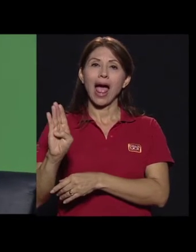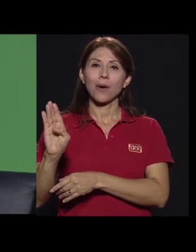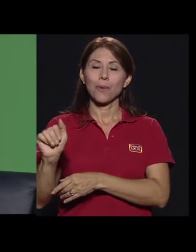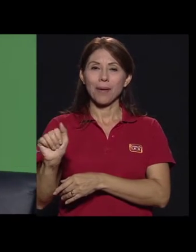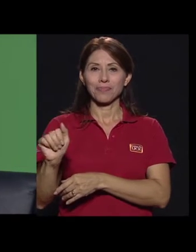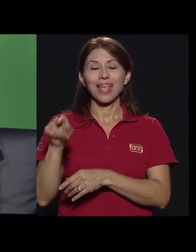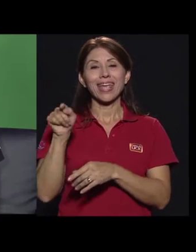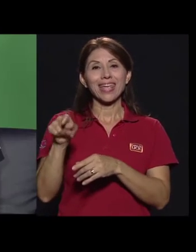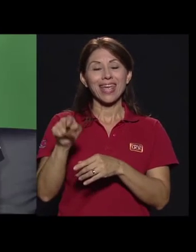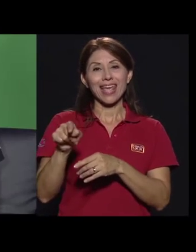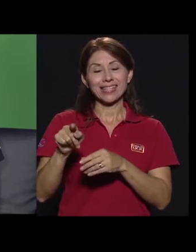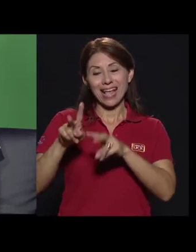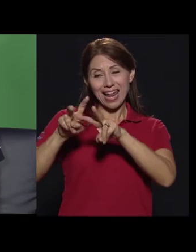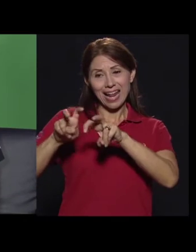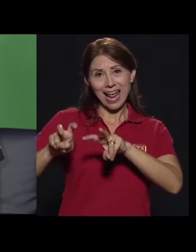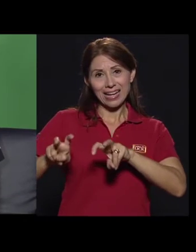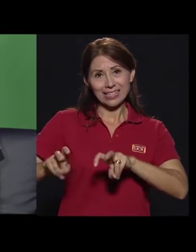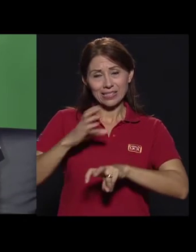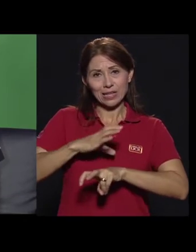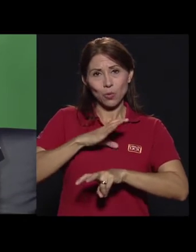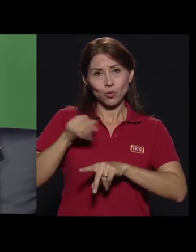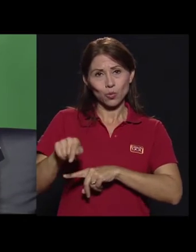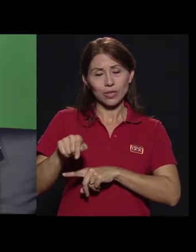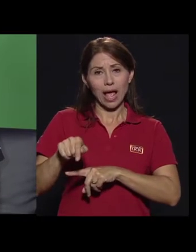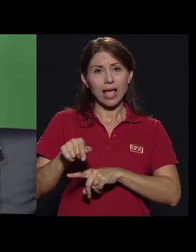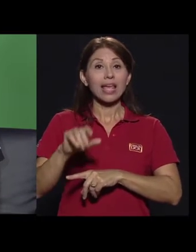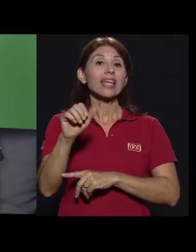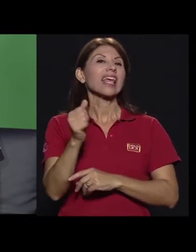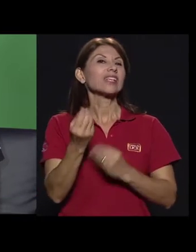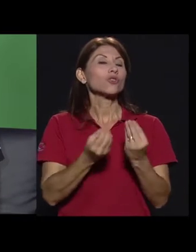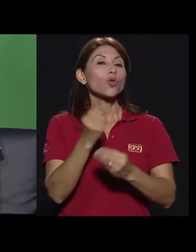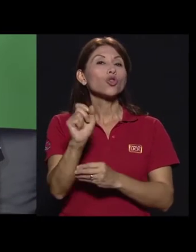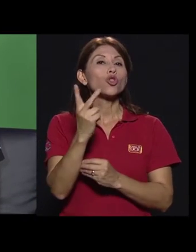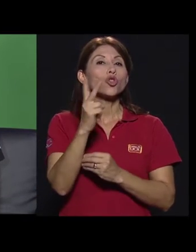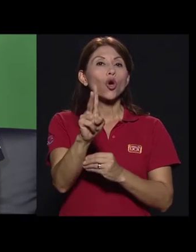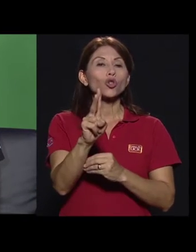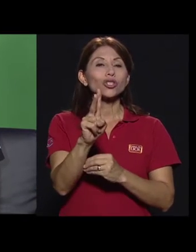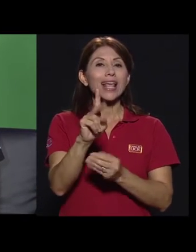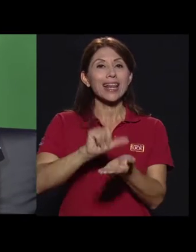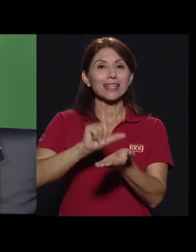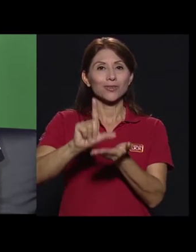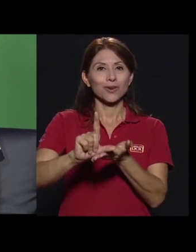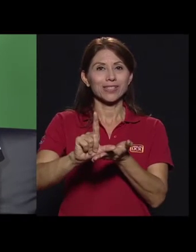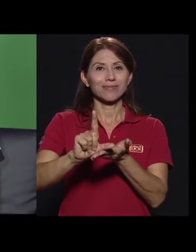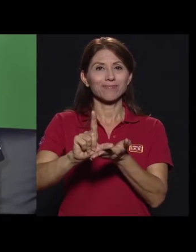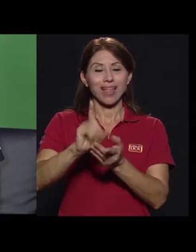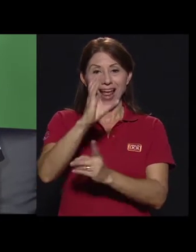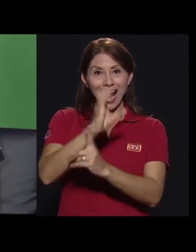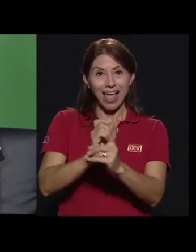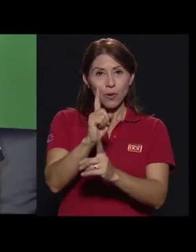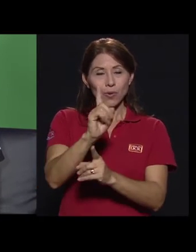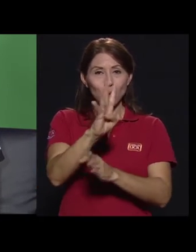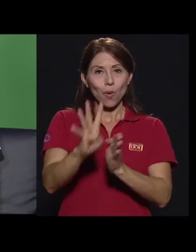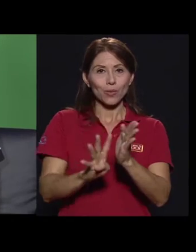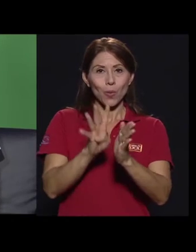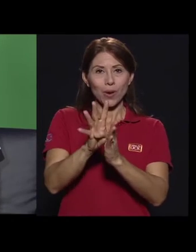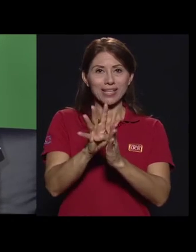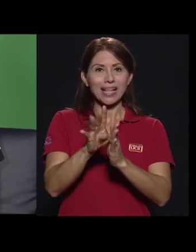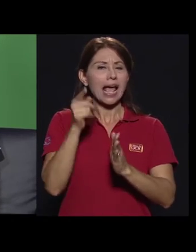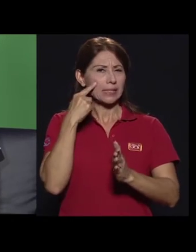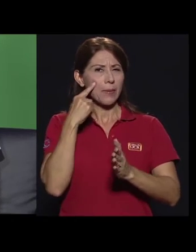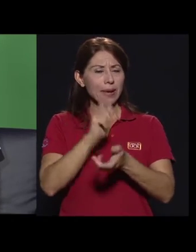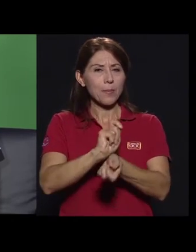conducta, que va a durar 12 clases de cuatro horas, donde se va a tratar no solo la modificación de conducta, sino las partes de la